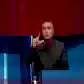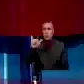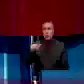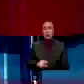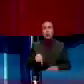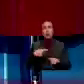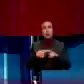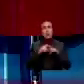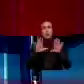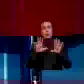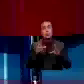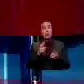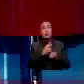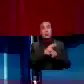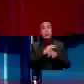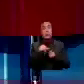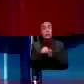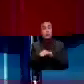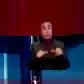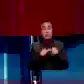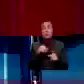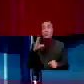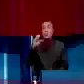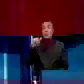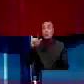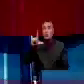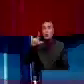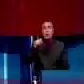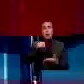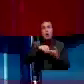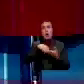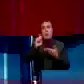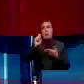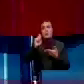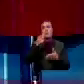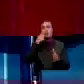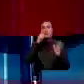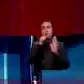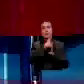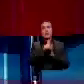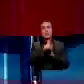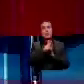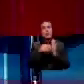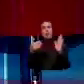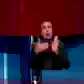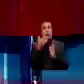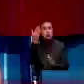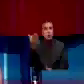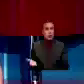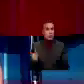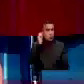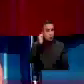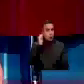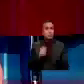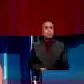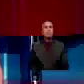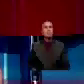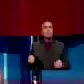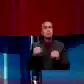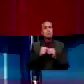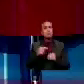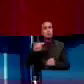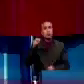luego de que el consejo de la administración legislativa calificaba la denuncia hecha en su contra gustavo merino nos va